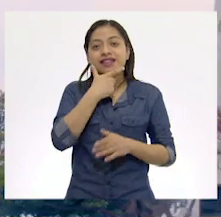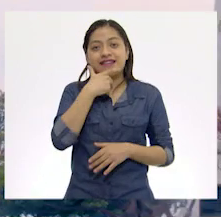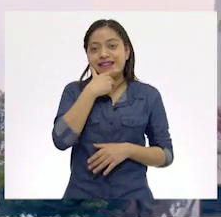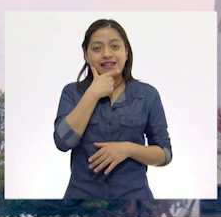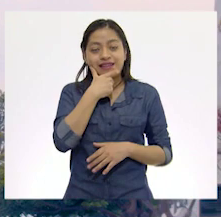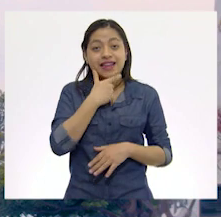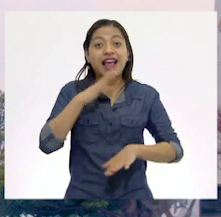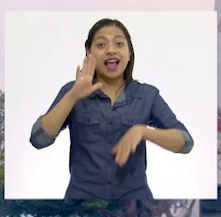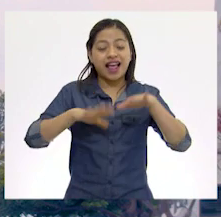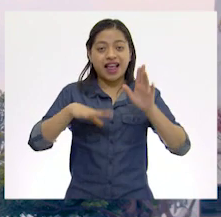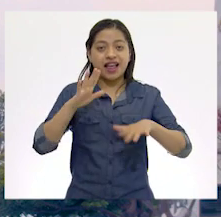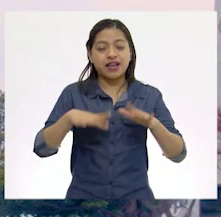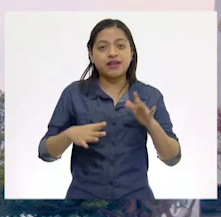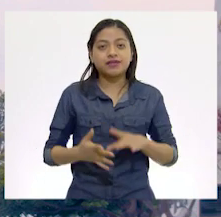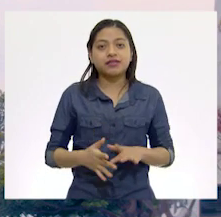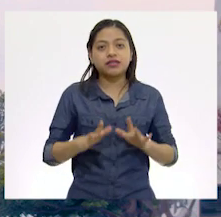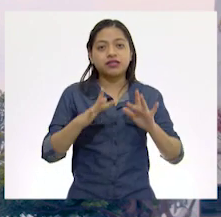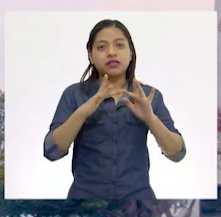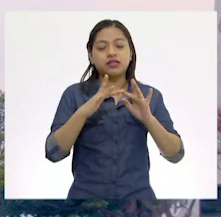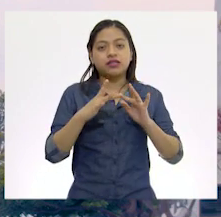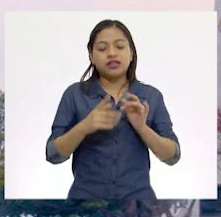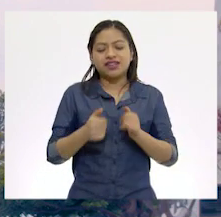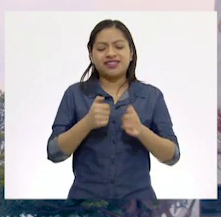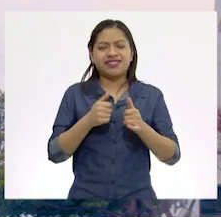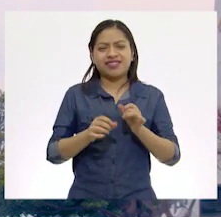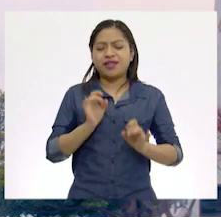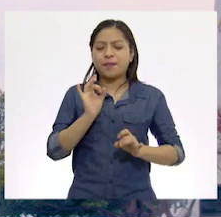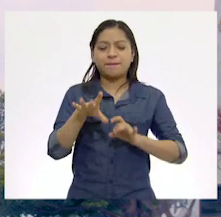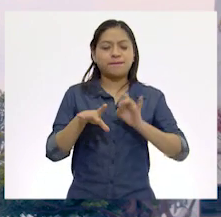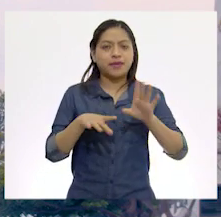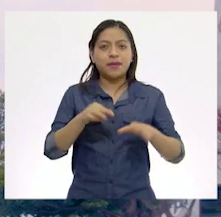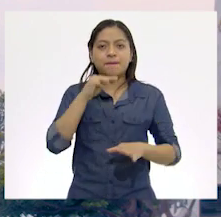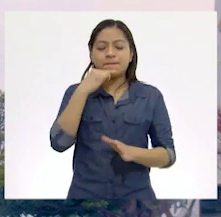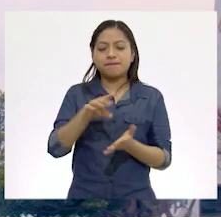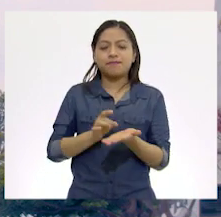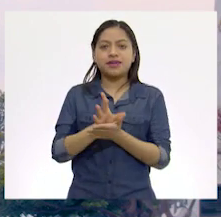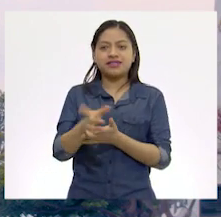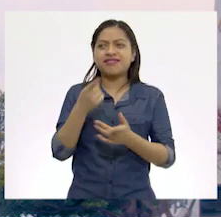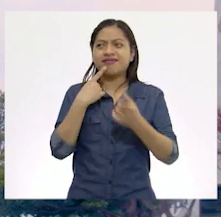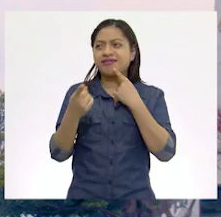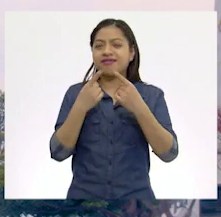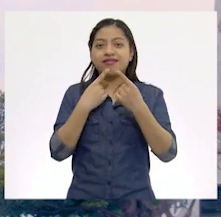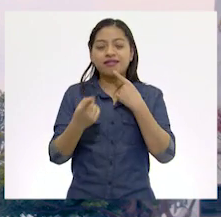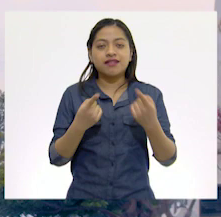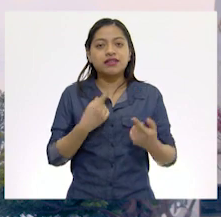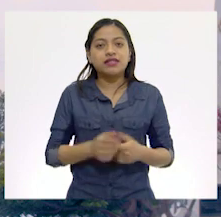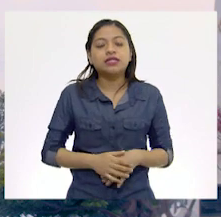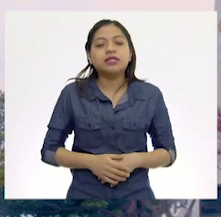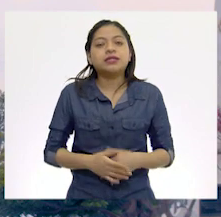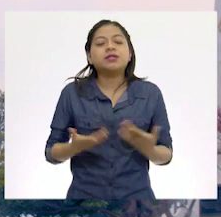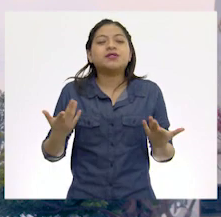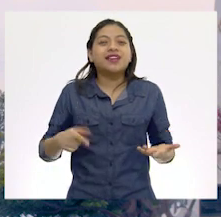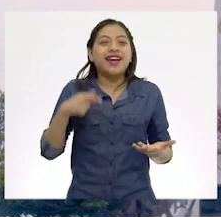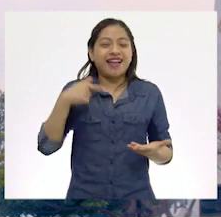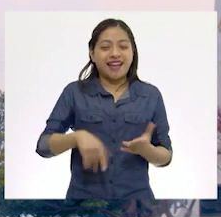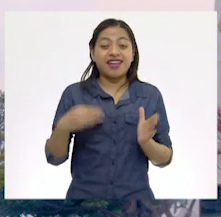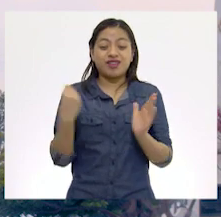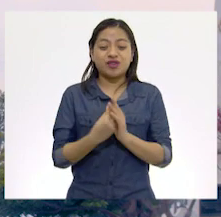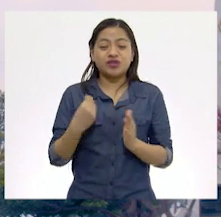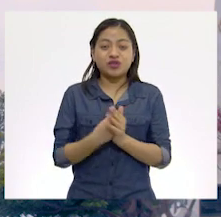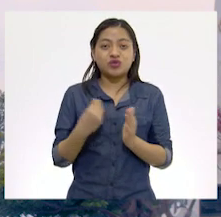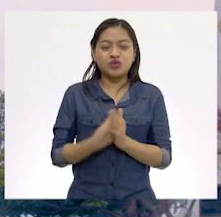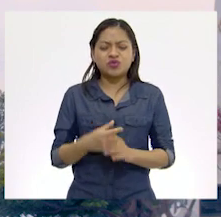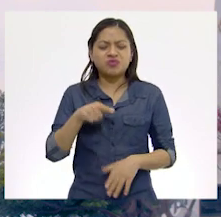se descontrola la clase, como que empiezan a mandar mensajes y así empiezan a, como a discutir, pues. O sea, como que da